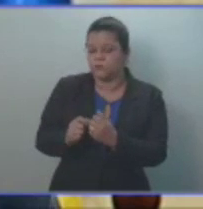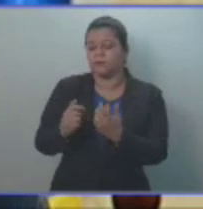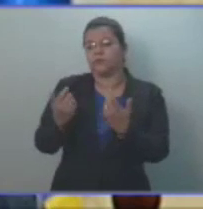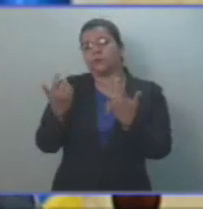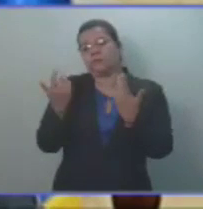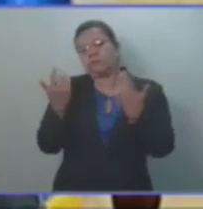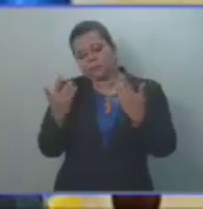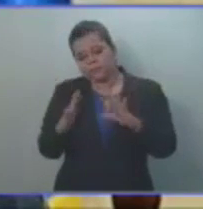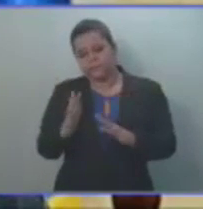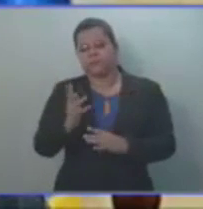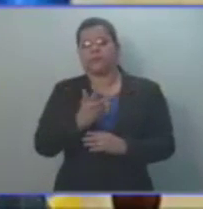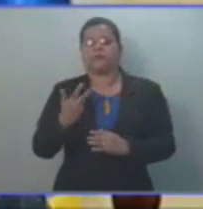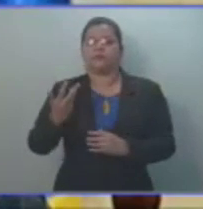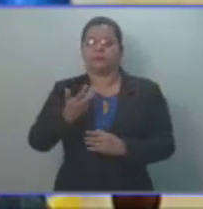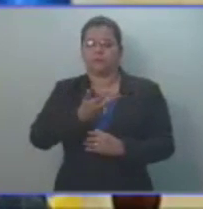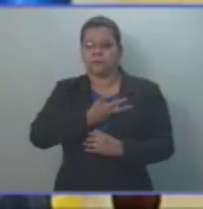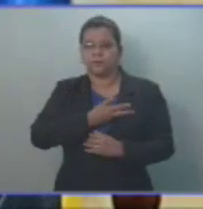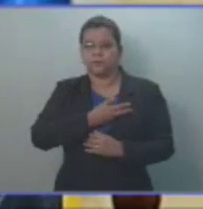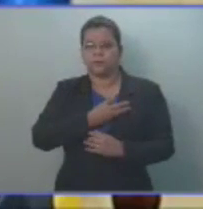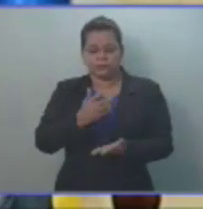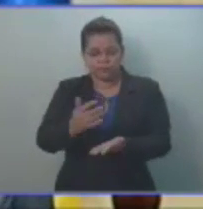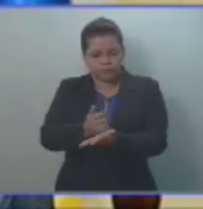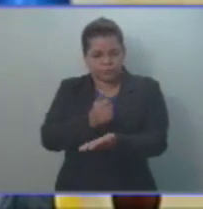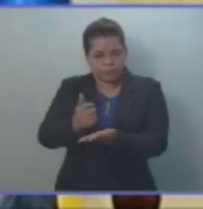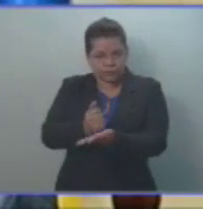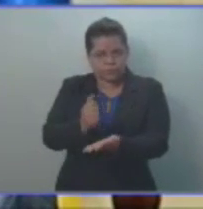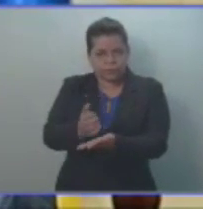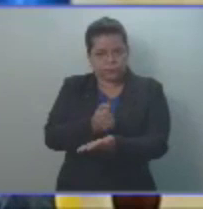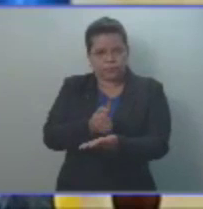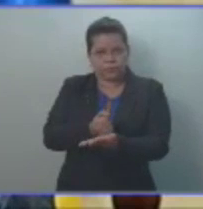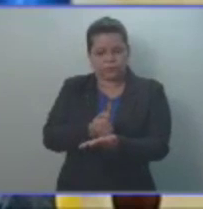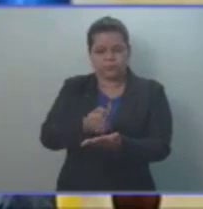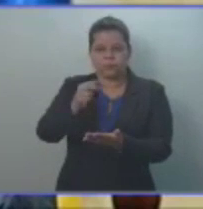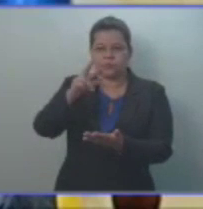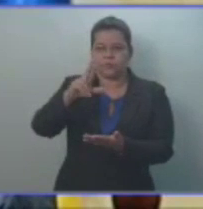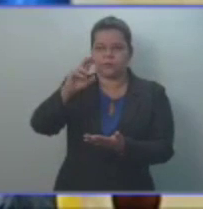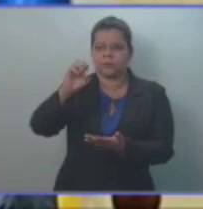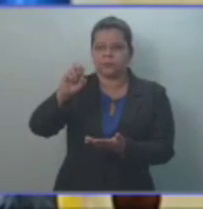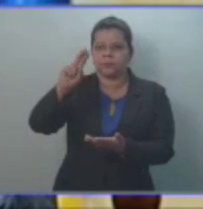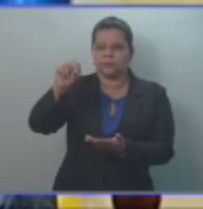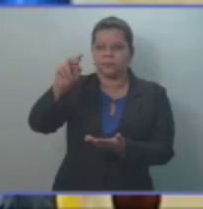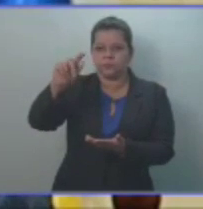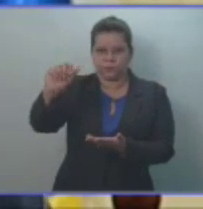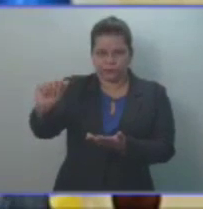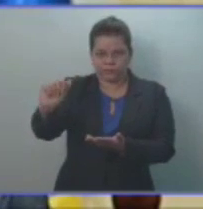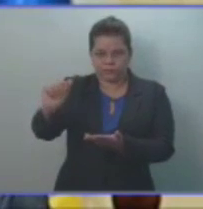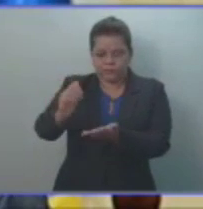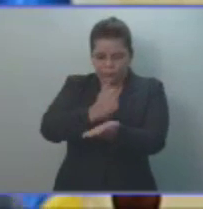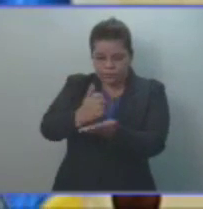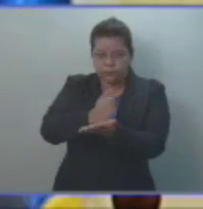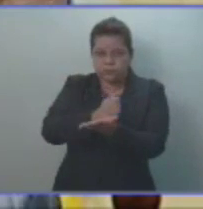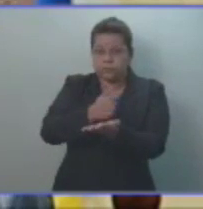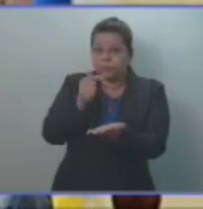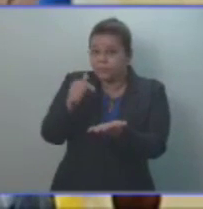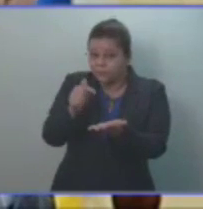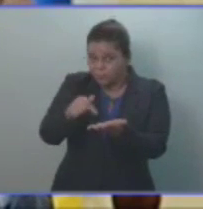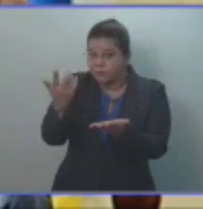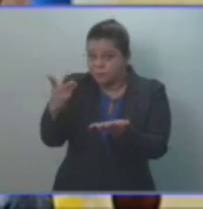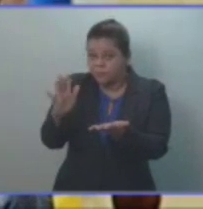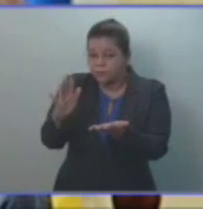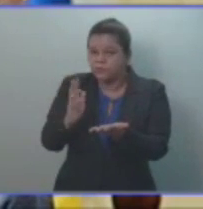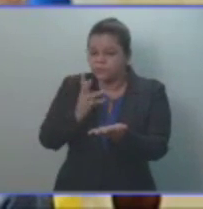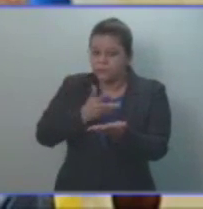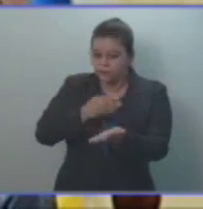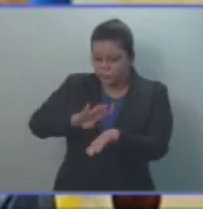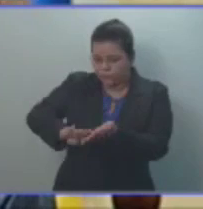les retiene en concepto de impuesto de la renta, ya esa retención se tenga como pago